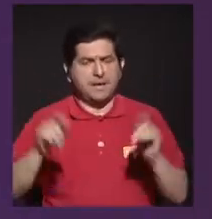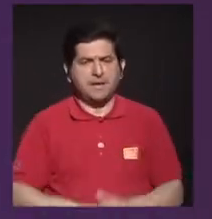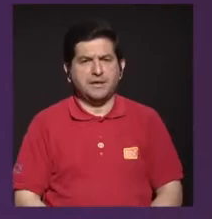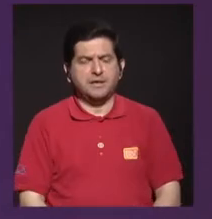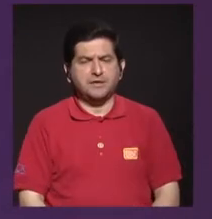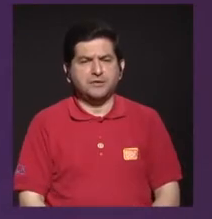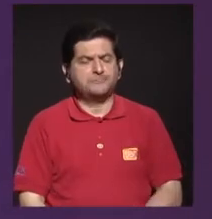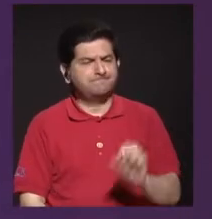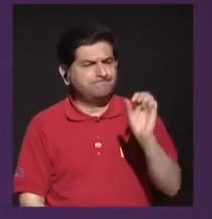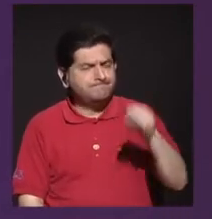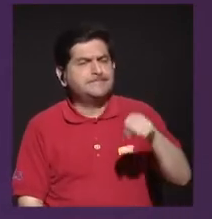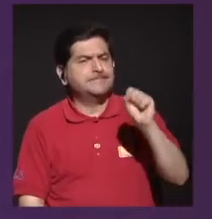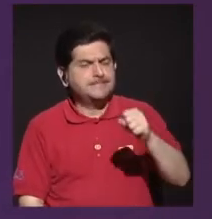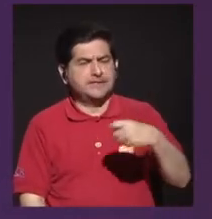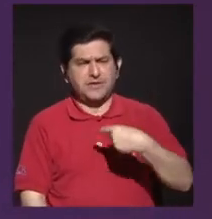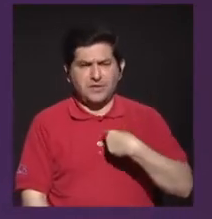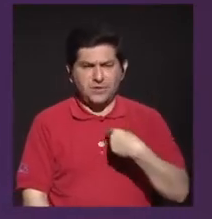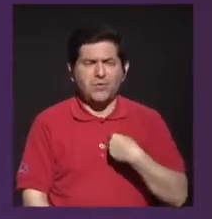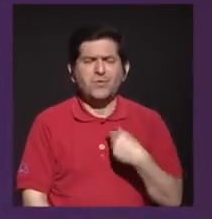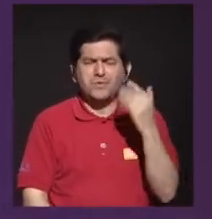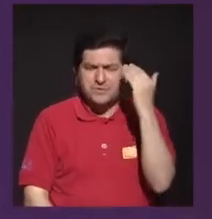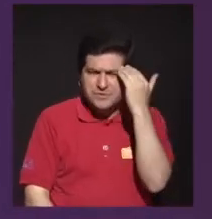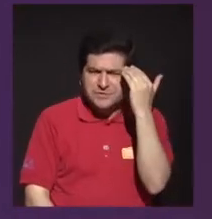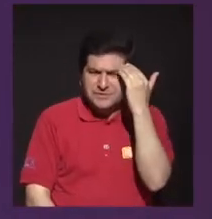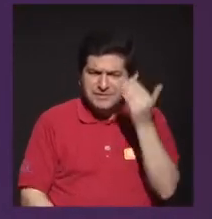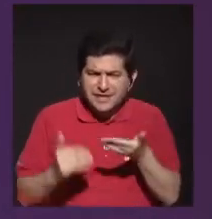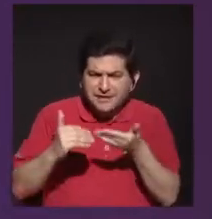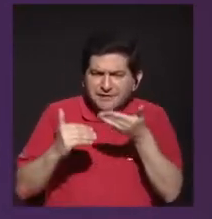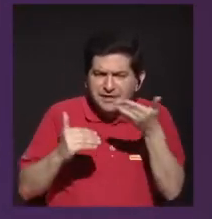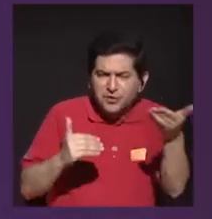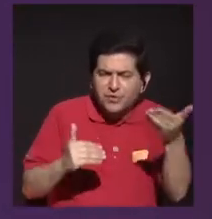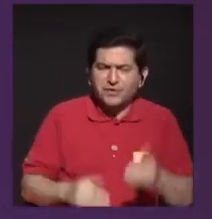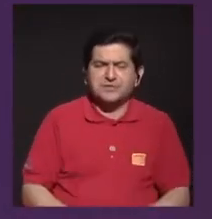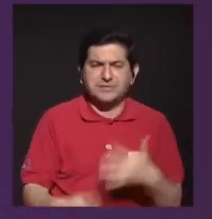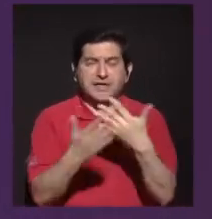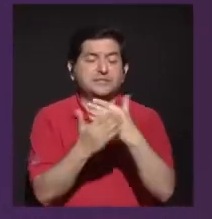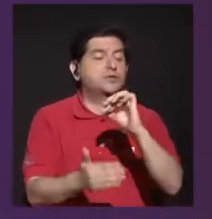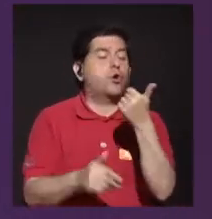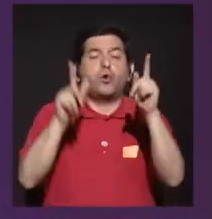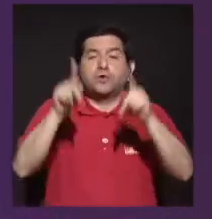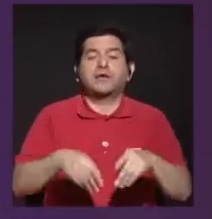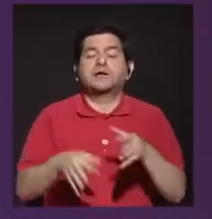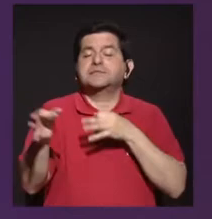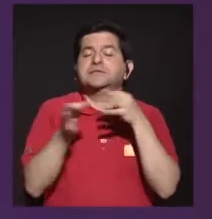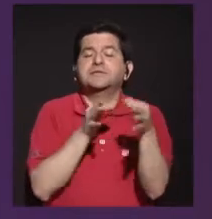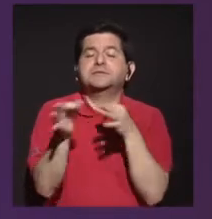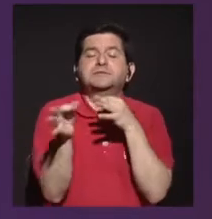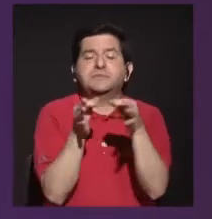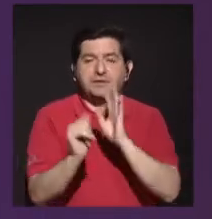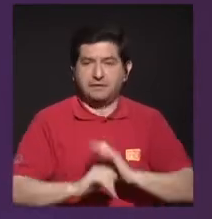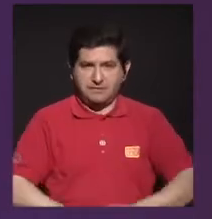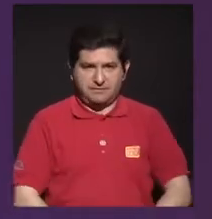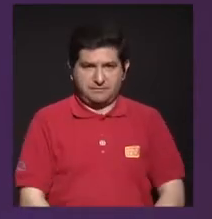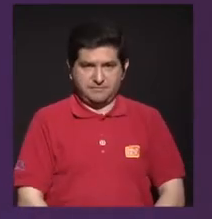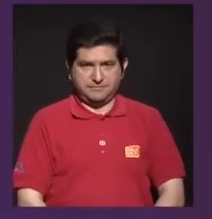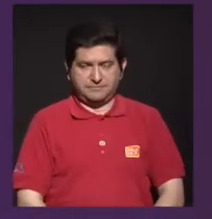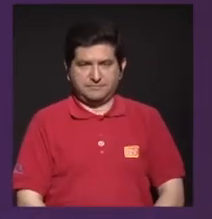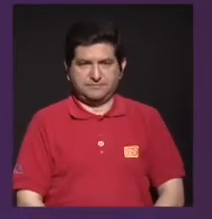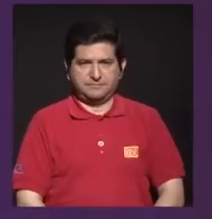definitivamente uno siempre sabe sobre las cosas de la cárcel porque otras personas te explican de ellas. Y